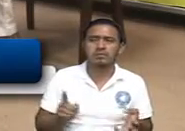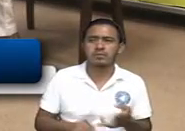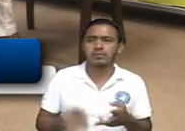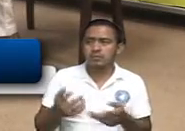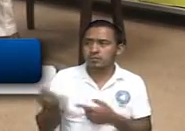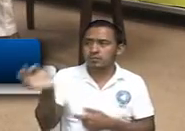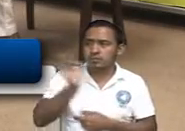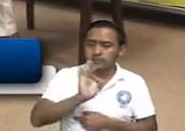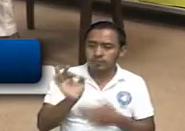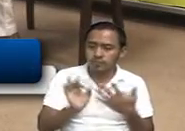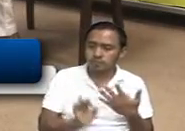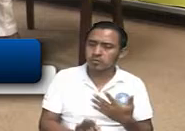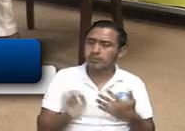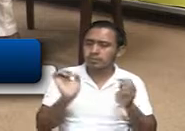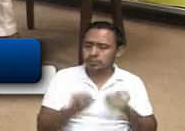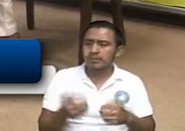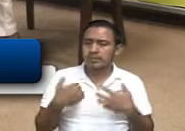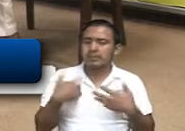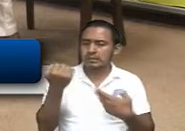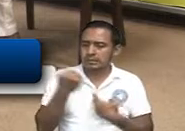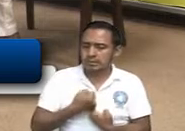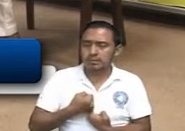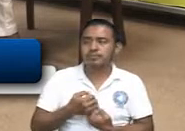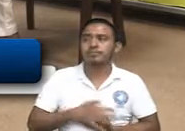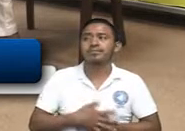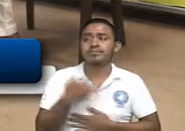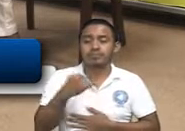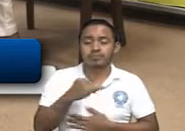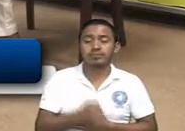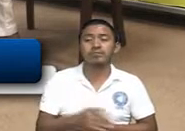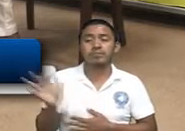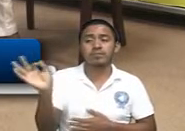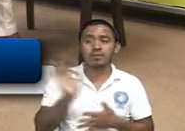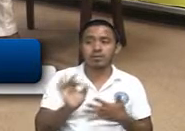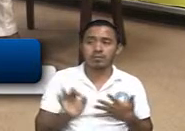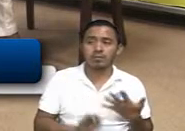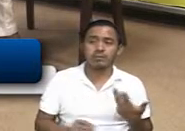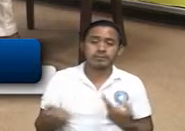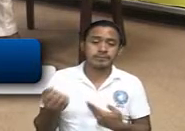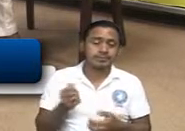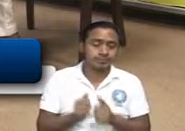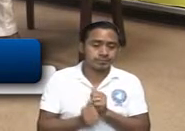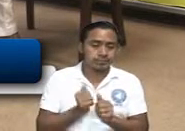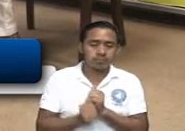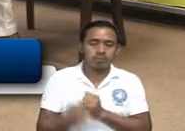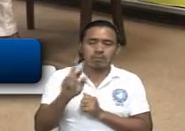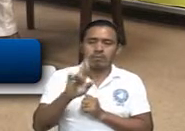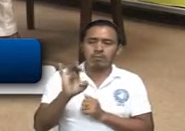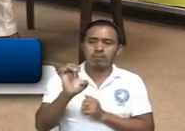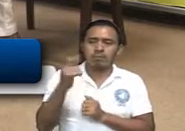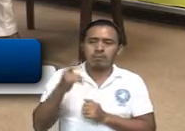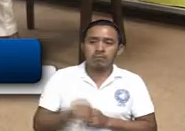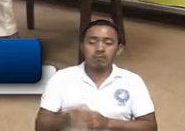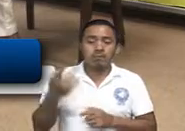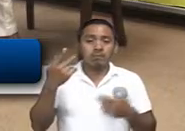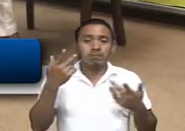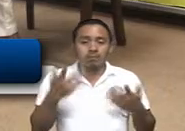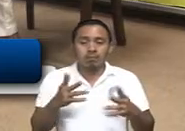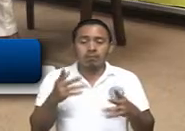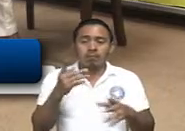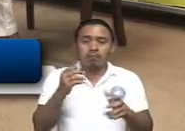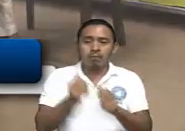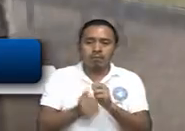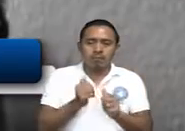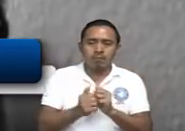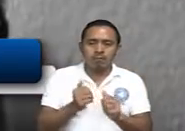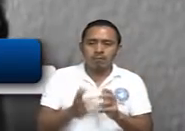son factores para suicidarse. Definitivamente sí, los factores de riesgo, ¿verdad? Tienen mucho que ver. Es importante definir que los problemas de salud